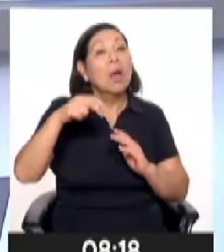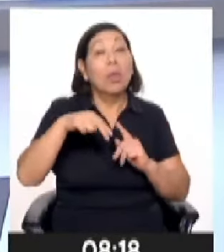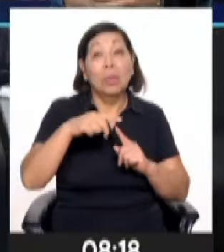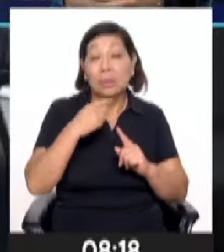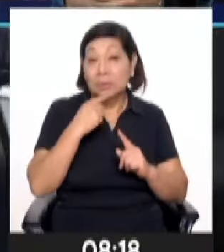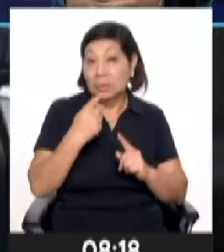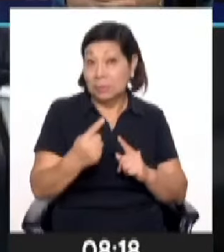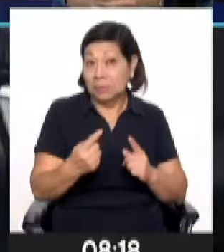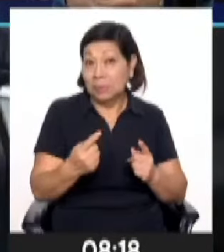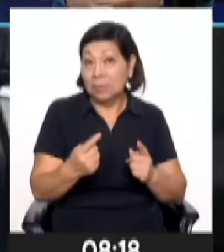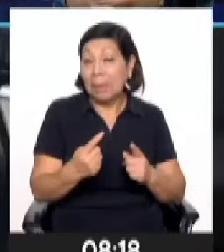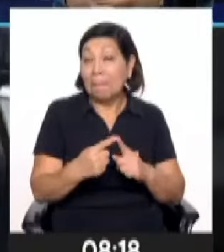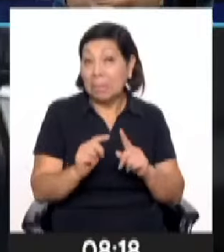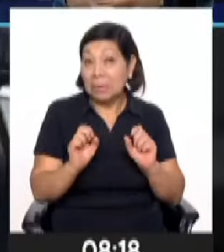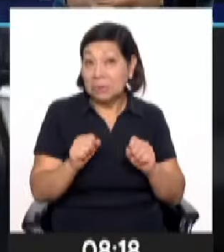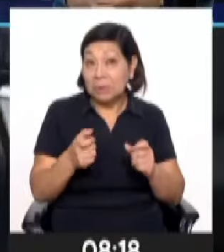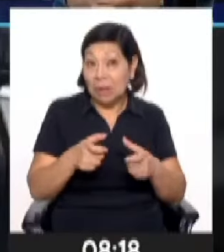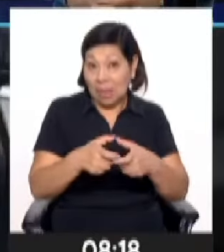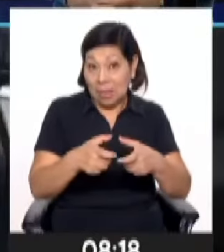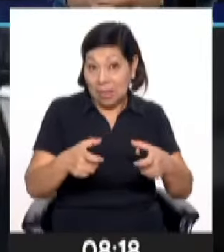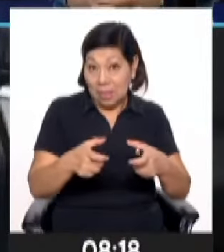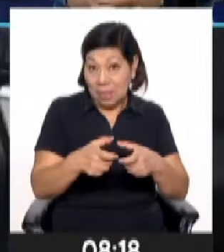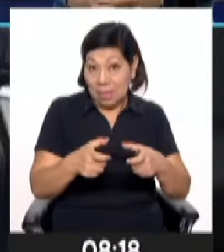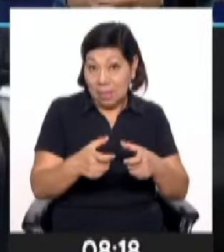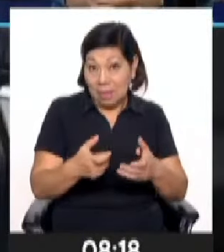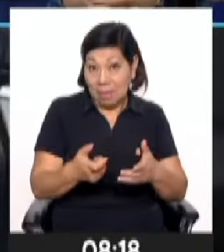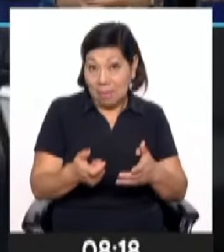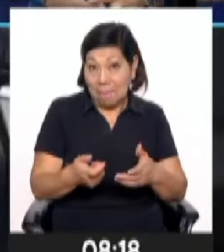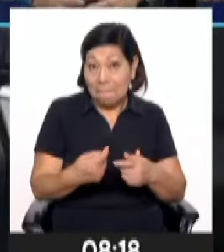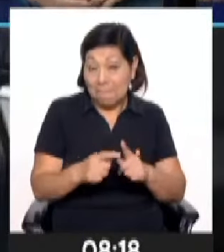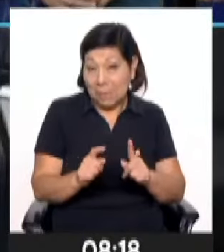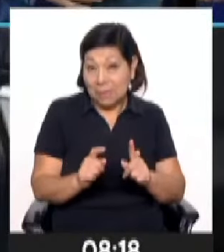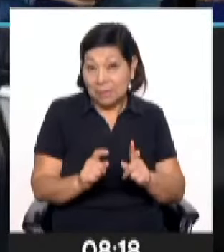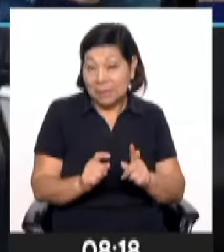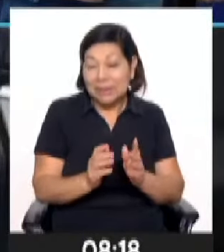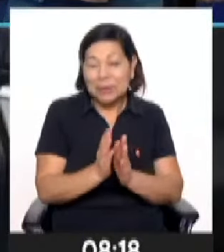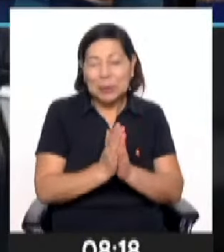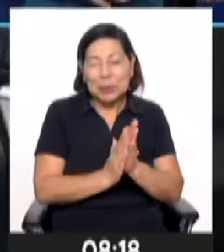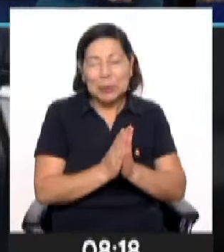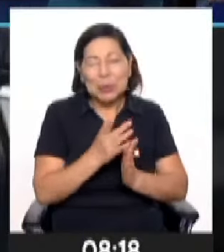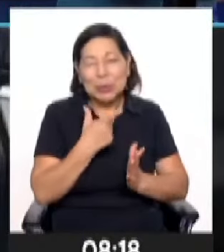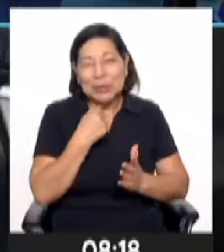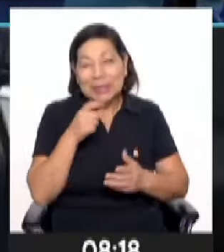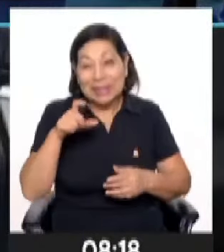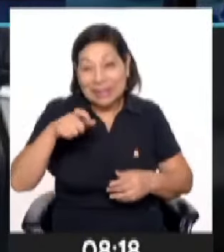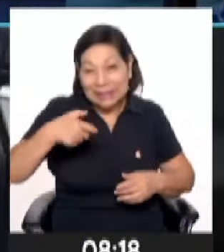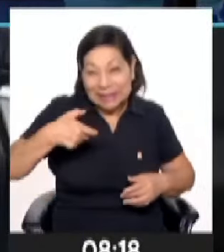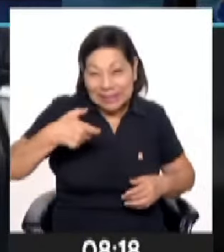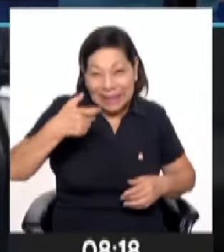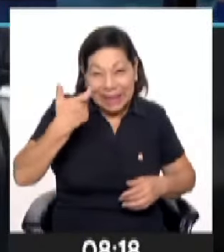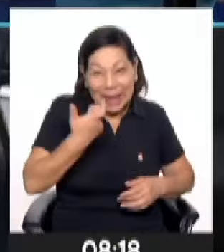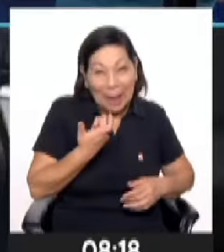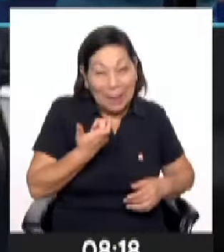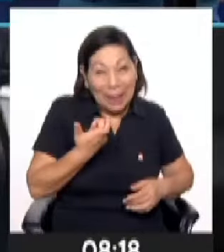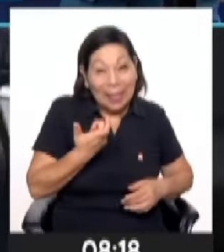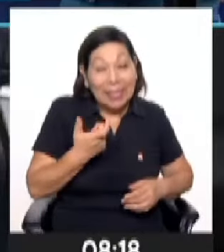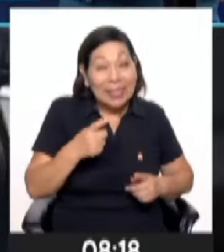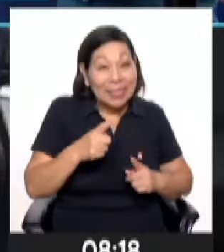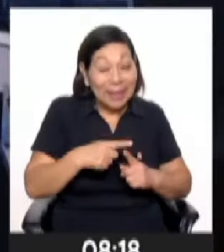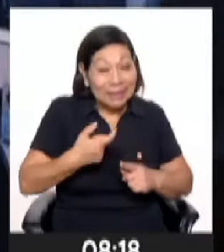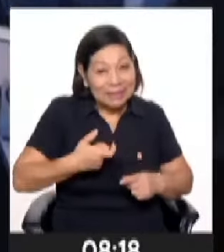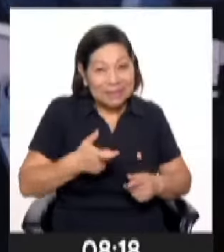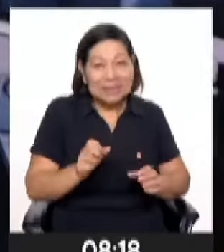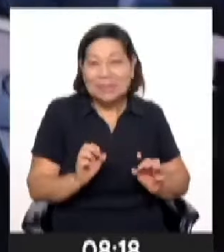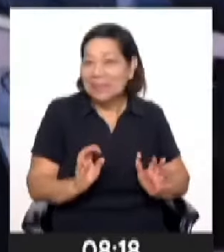¿Tú recomendarías que aún así lleve su tarjeta, el plástico, porque es provocador además, ¿no? Tentador, ¿no? A ver, sí,